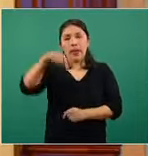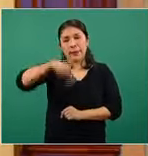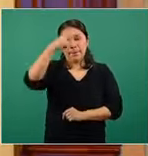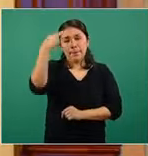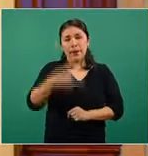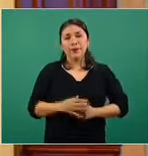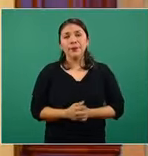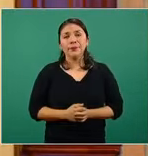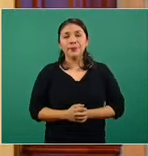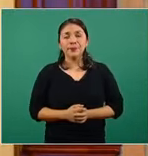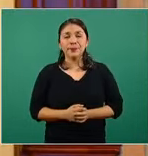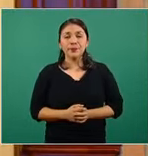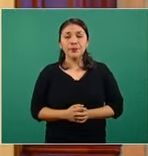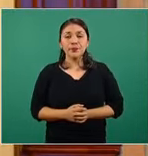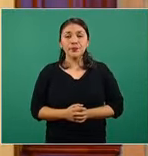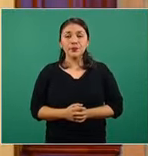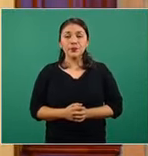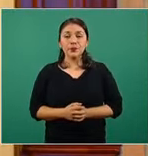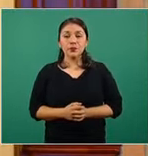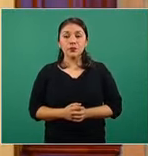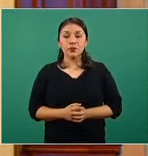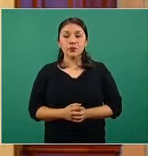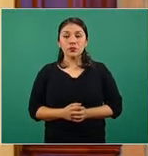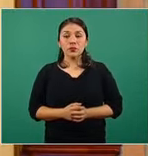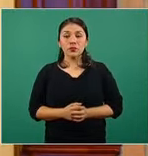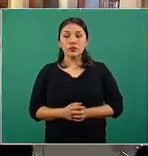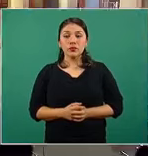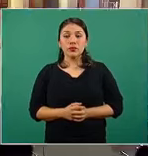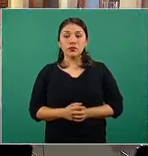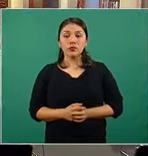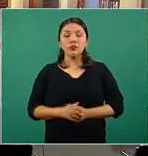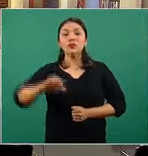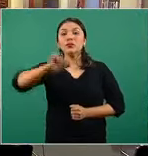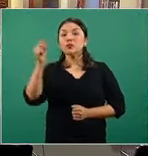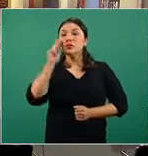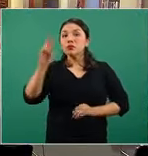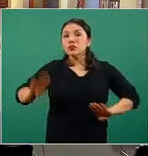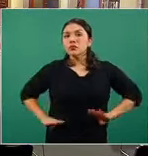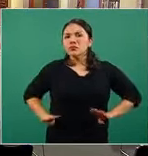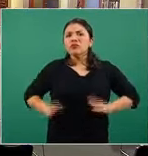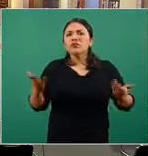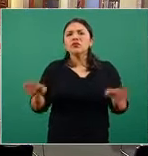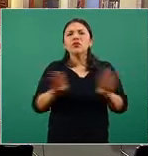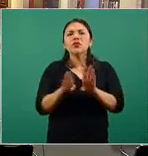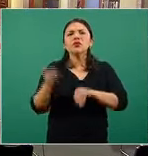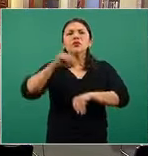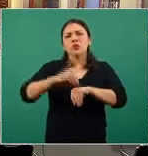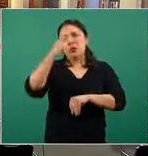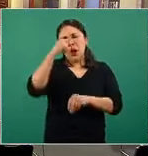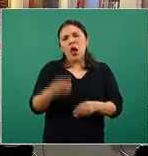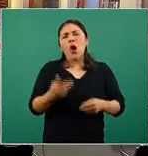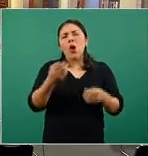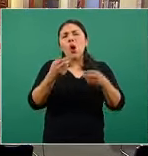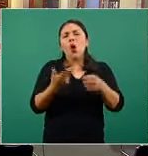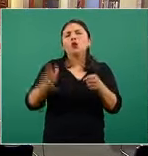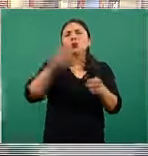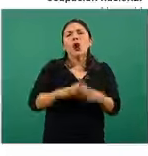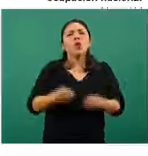México. Veamos la siguiente diapositiva. Vamos a ver el comportamiento de la ocupación